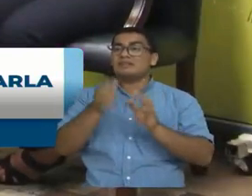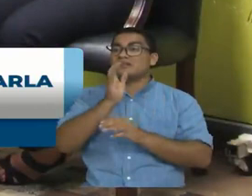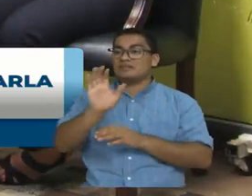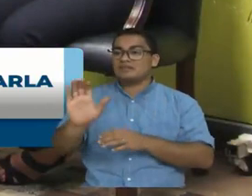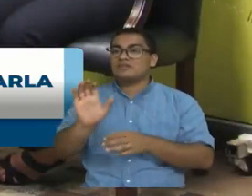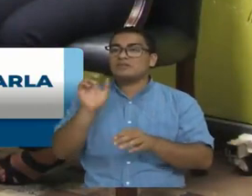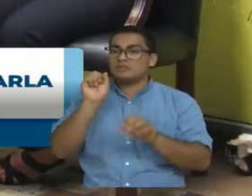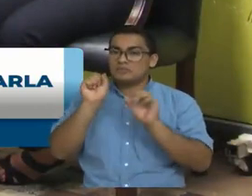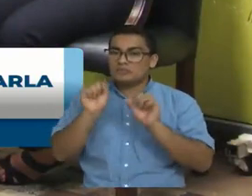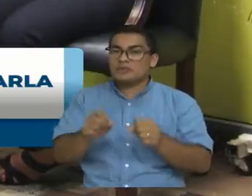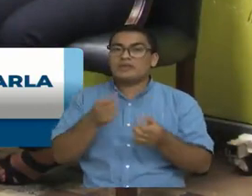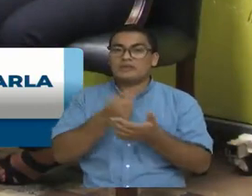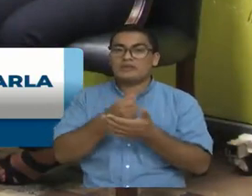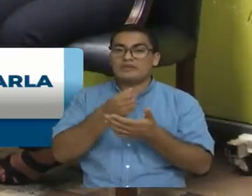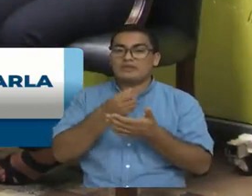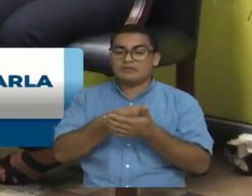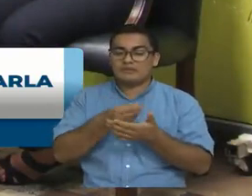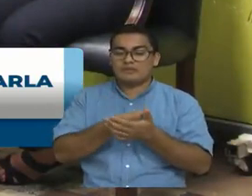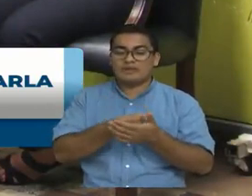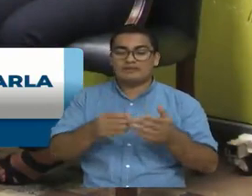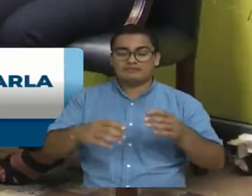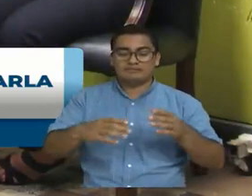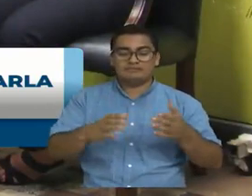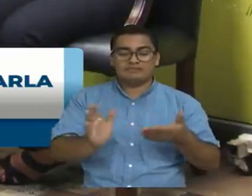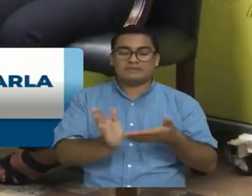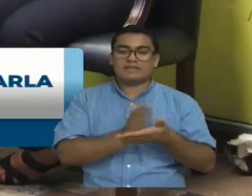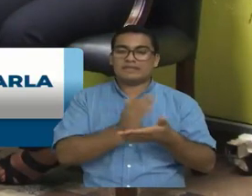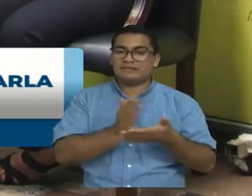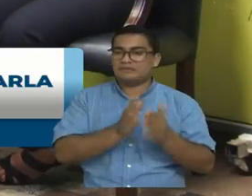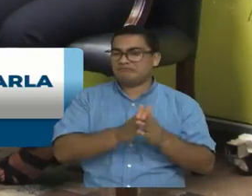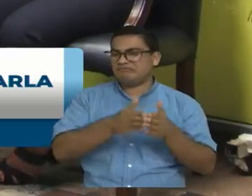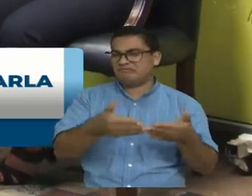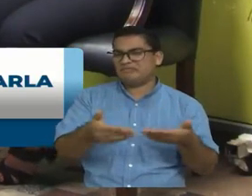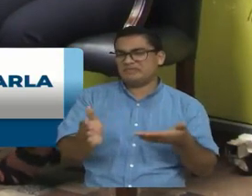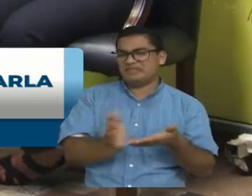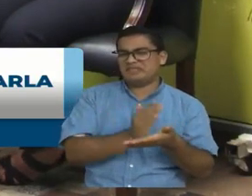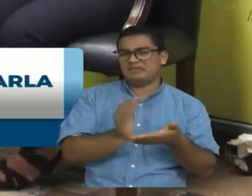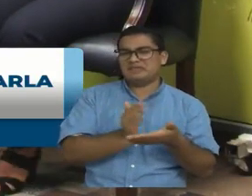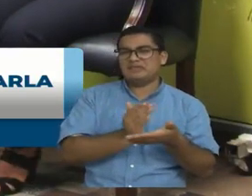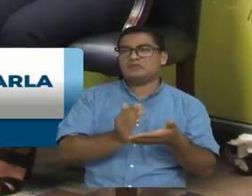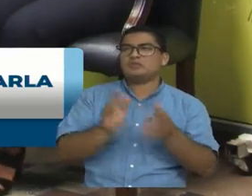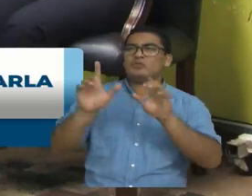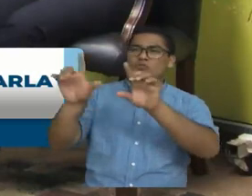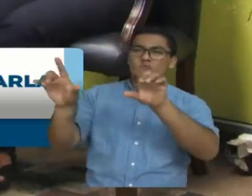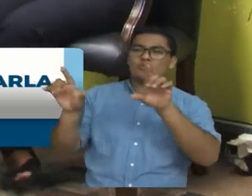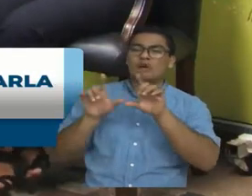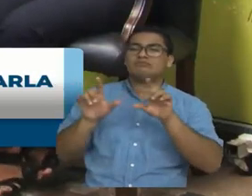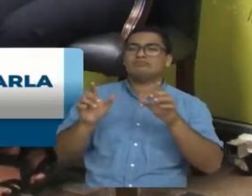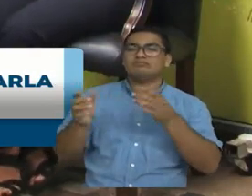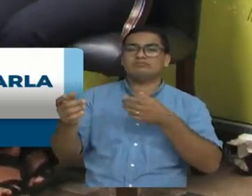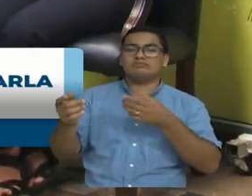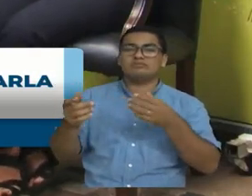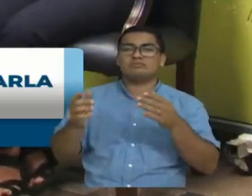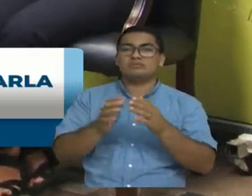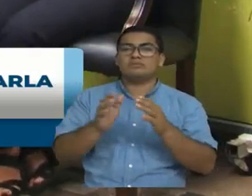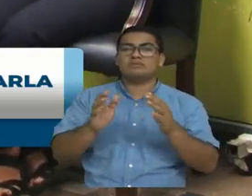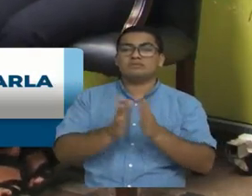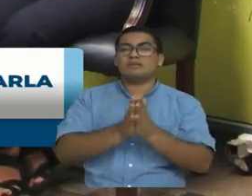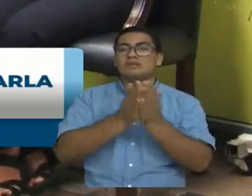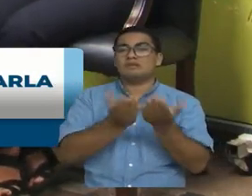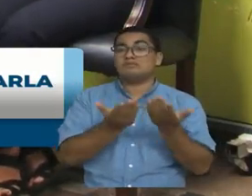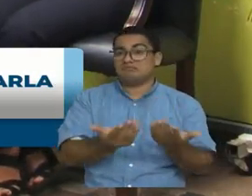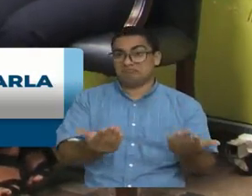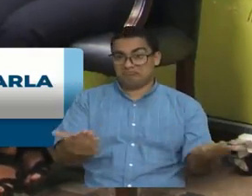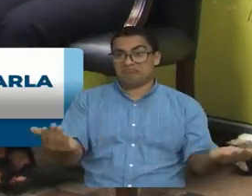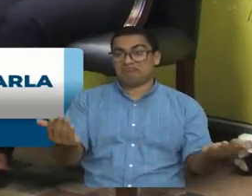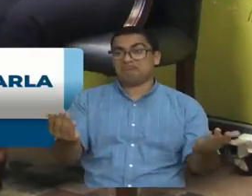cartilla. Ahora, en todos lados, en la librería, como una prueba, pues. Una prueba que, digo yo, los padres debemos